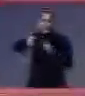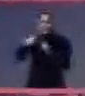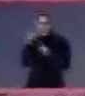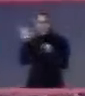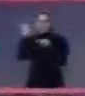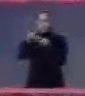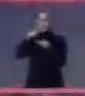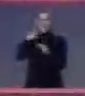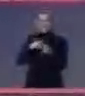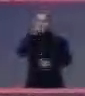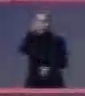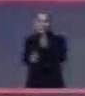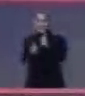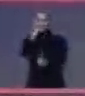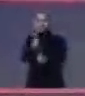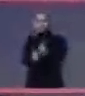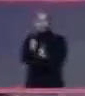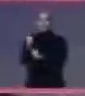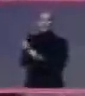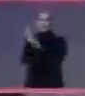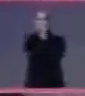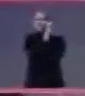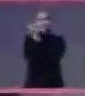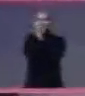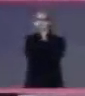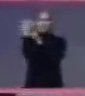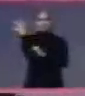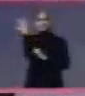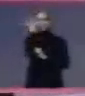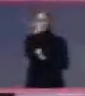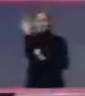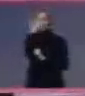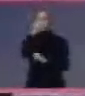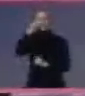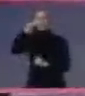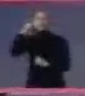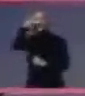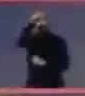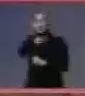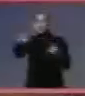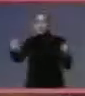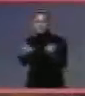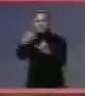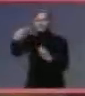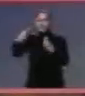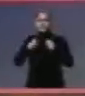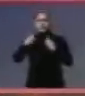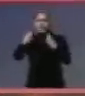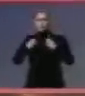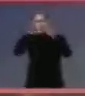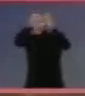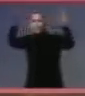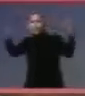De Oro Del concurso tem morgas Del Carnaval orgullo Del chicharrero mejor Que carnabal Del Mundo